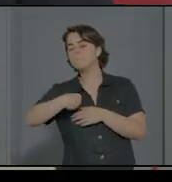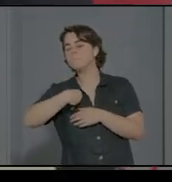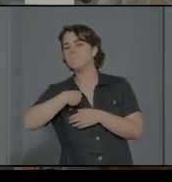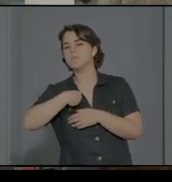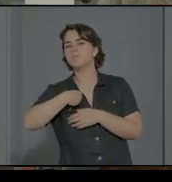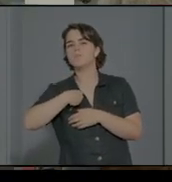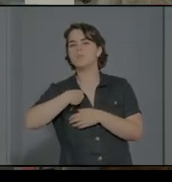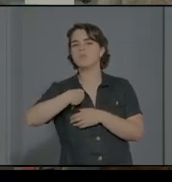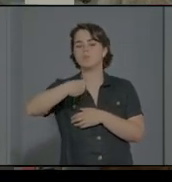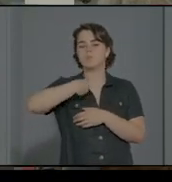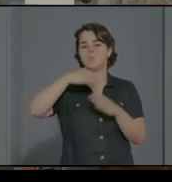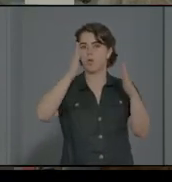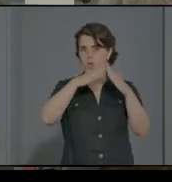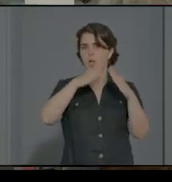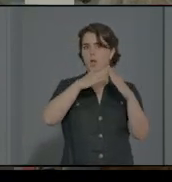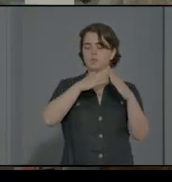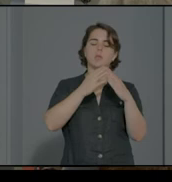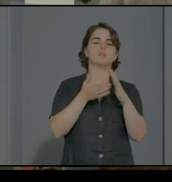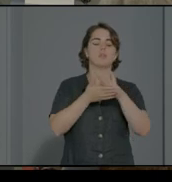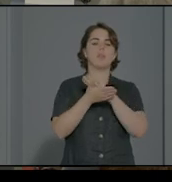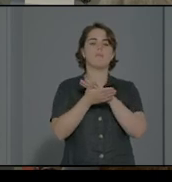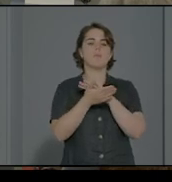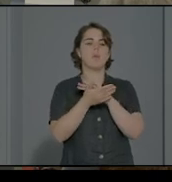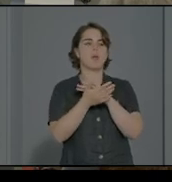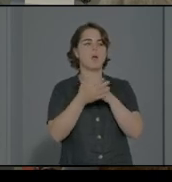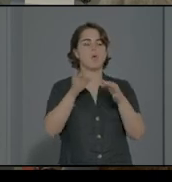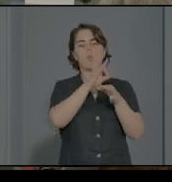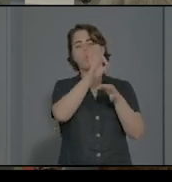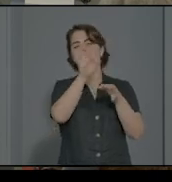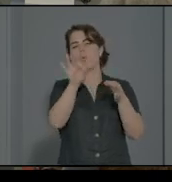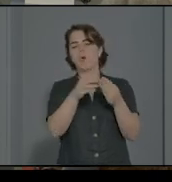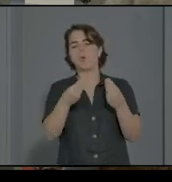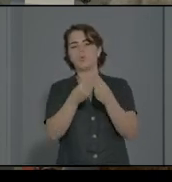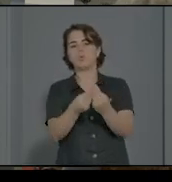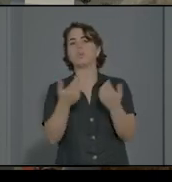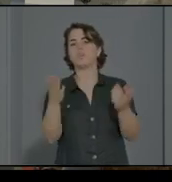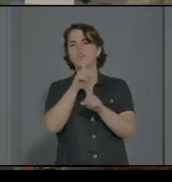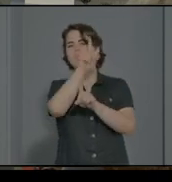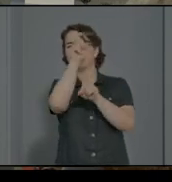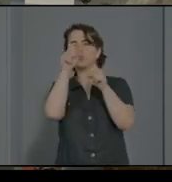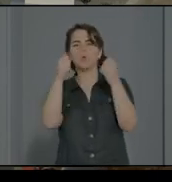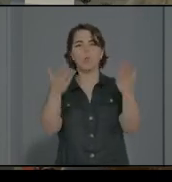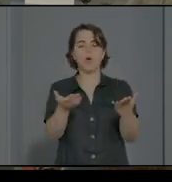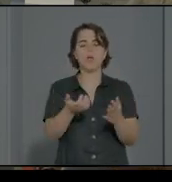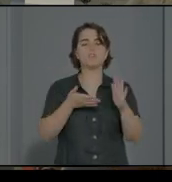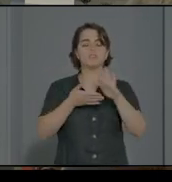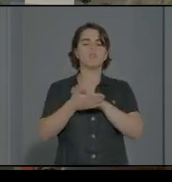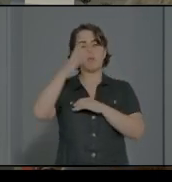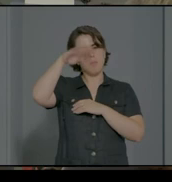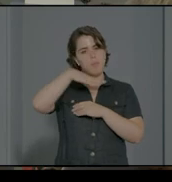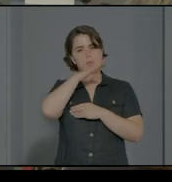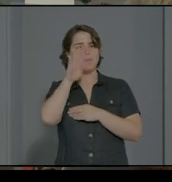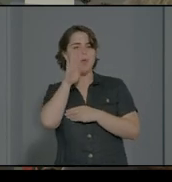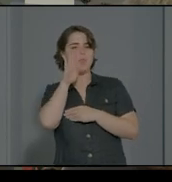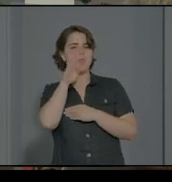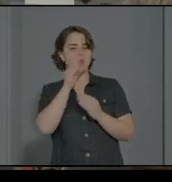de la misma casa y pasaban mucho tiempo juntos. Así que la pregunta era cómo se sincronizan padre y madre.